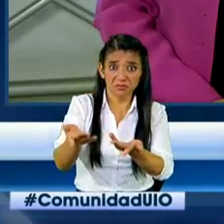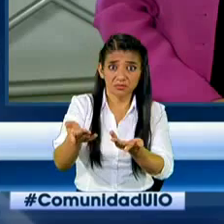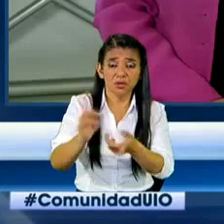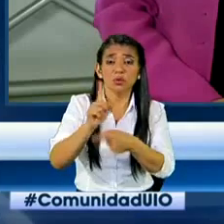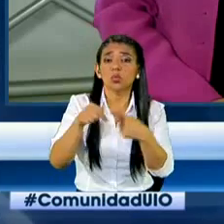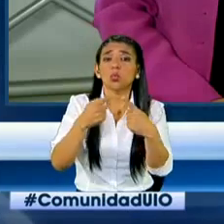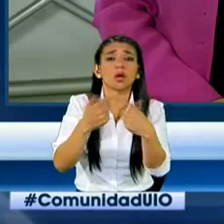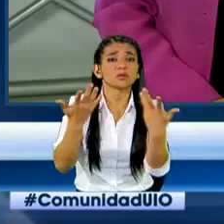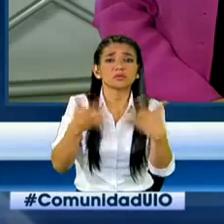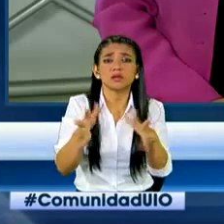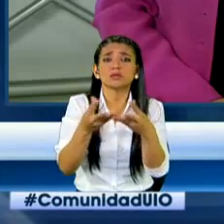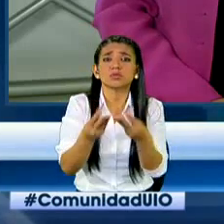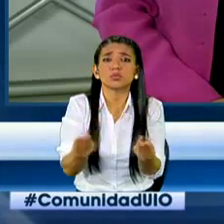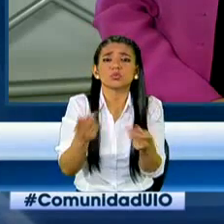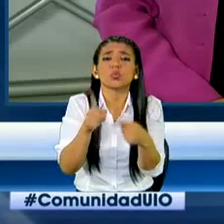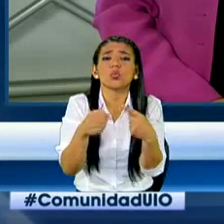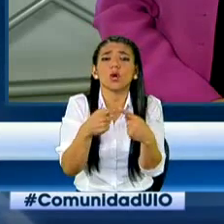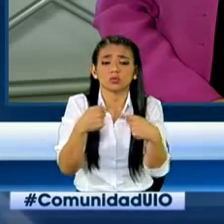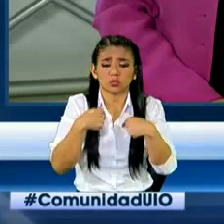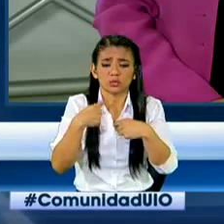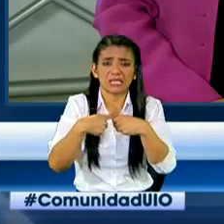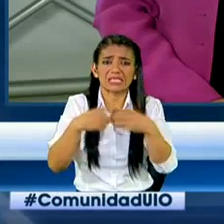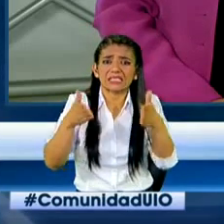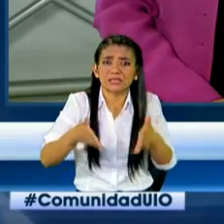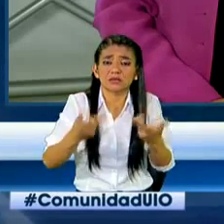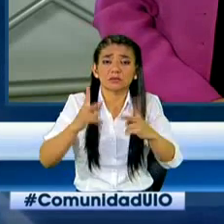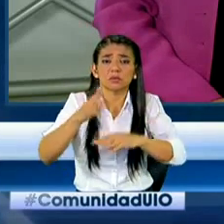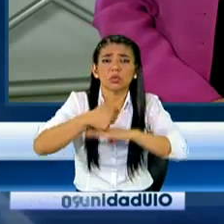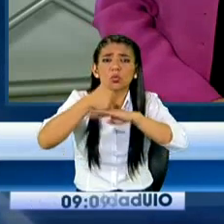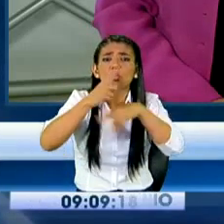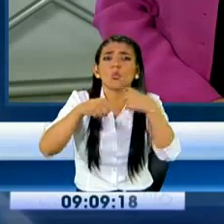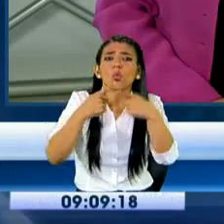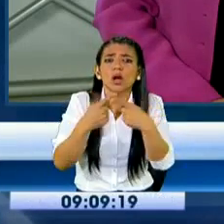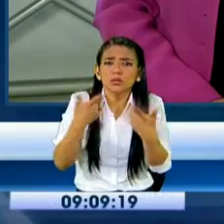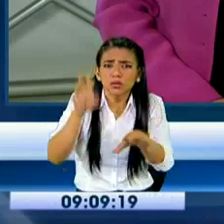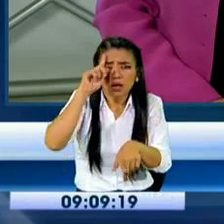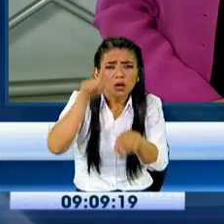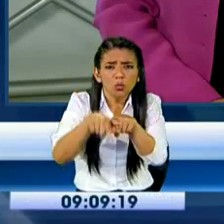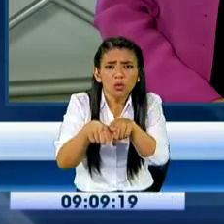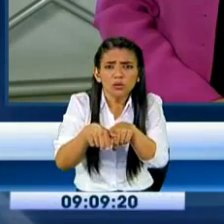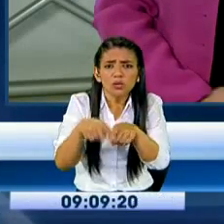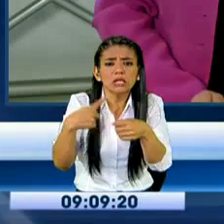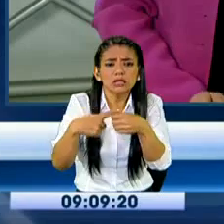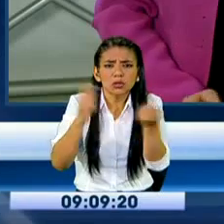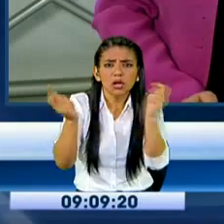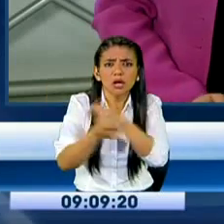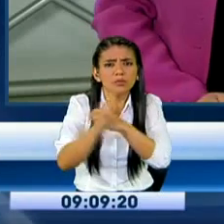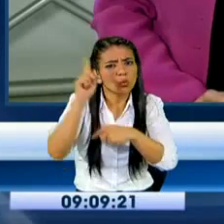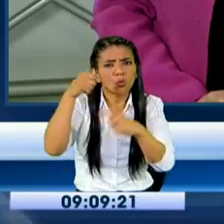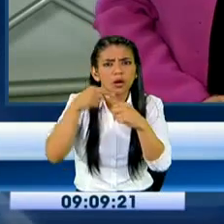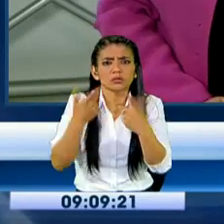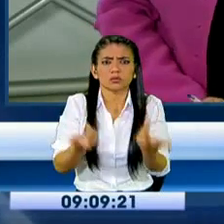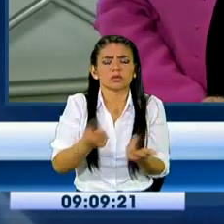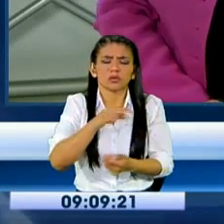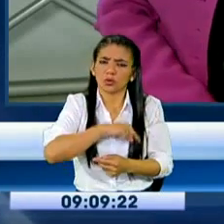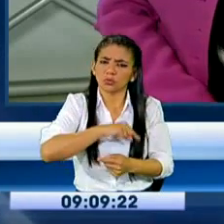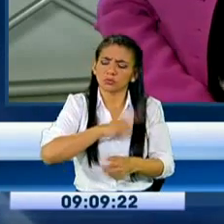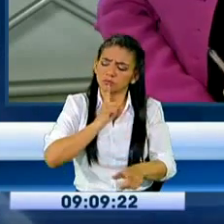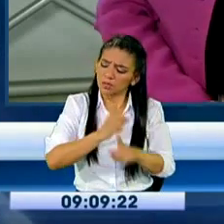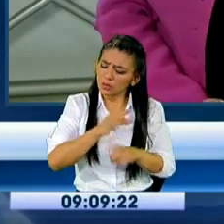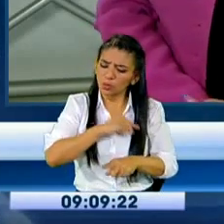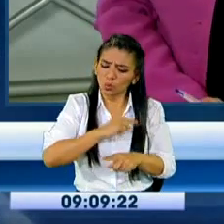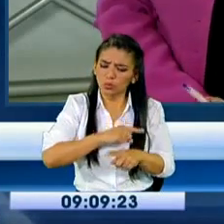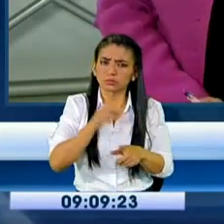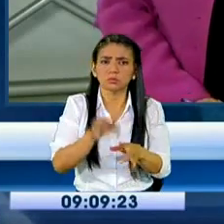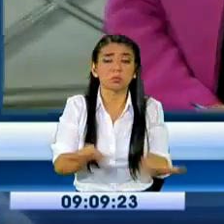será el día que nosotros como quiteños y las autoridades nos pongamos de acuerdo y Quito cambie? Concienciación, el tema. Correcto. De